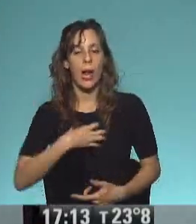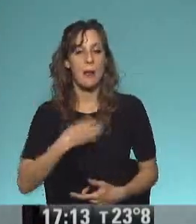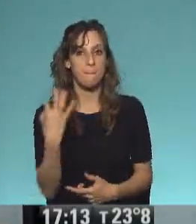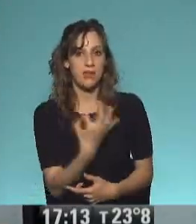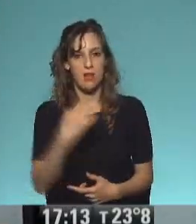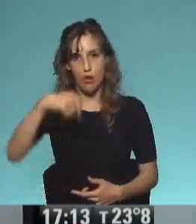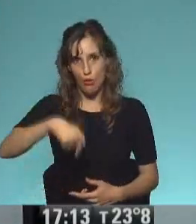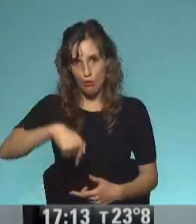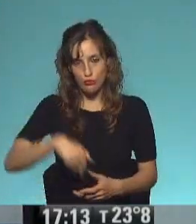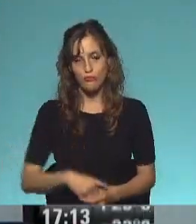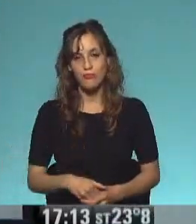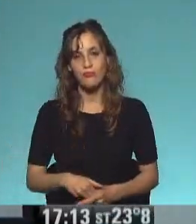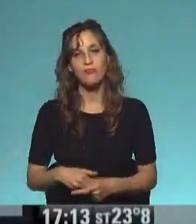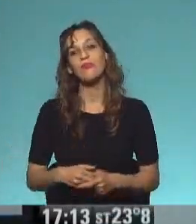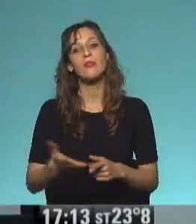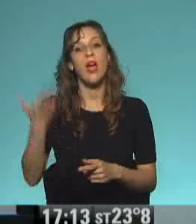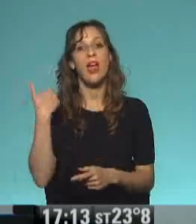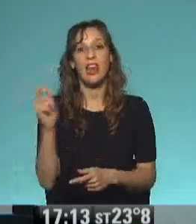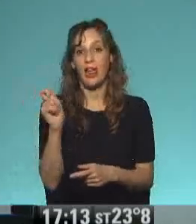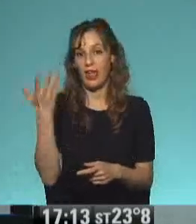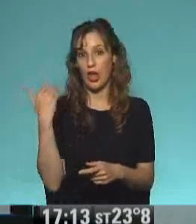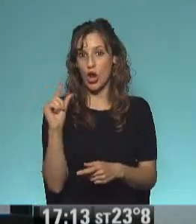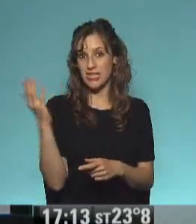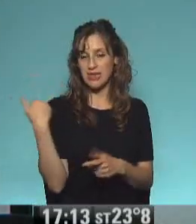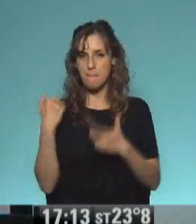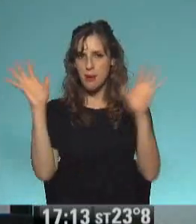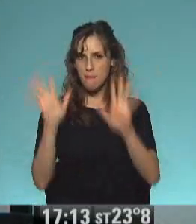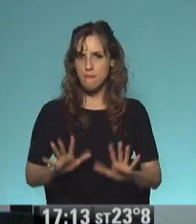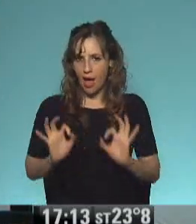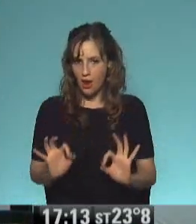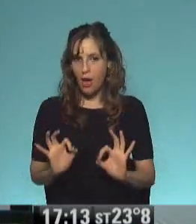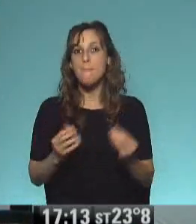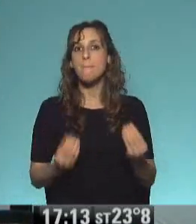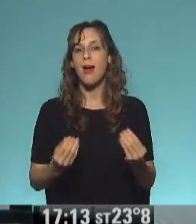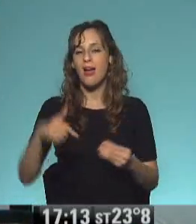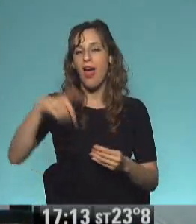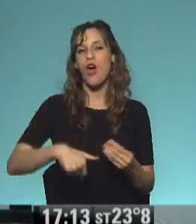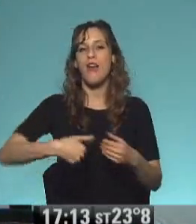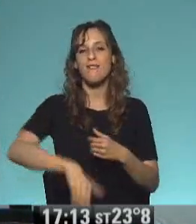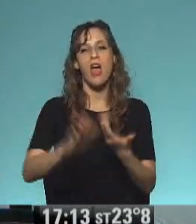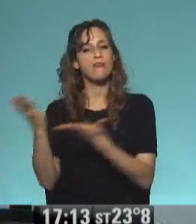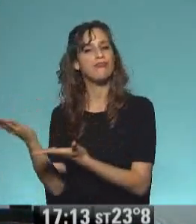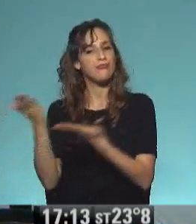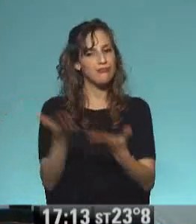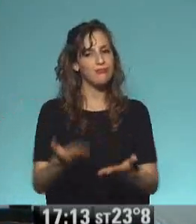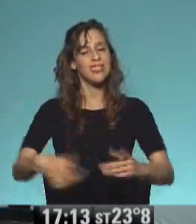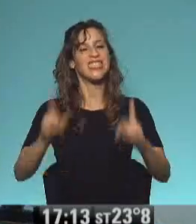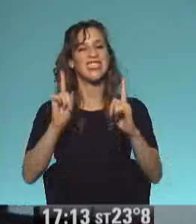cosas muy artísticas acá en el recreo. Nos estuvimos preparando para recibir, como siempre, todos los lunes, a la